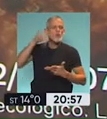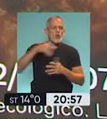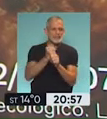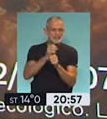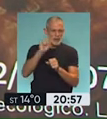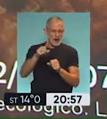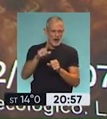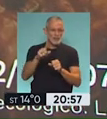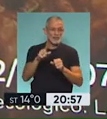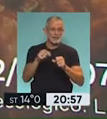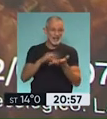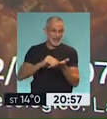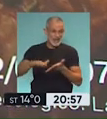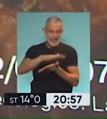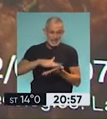tenemos la producción,